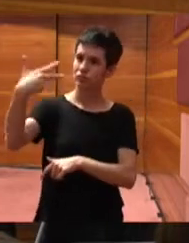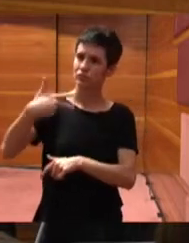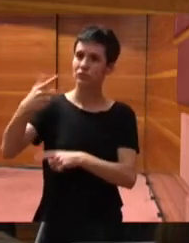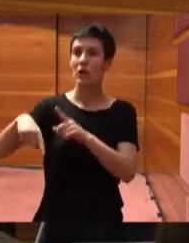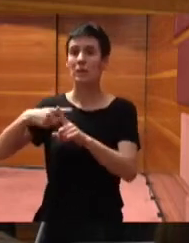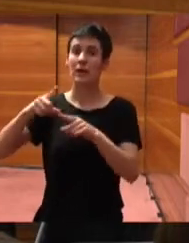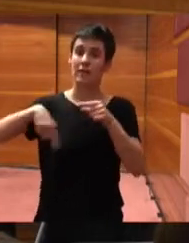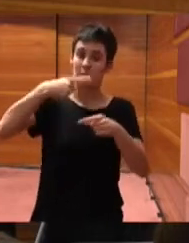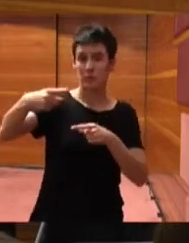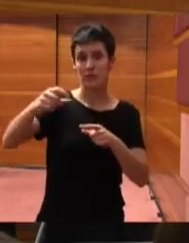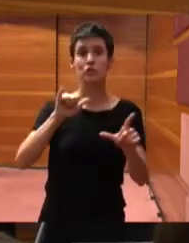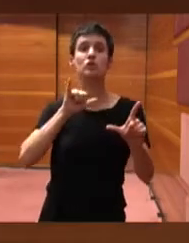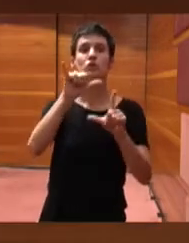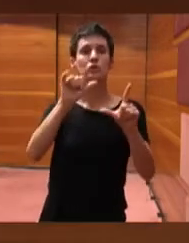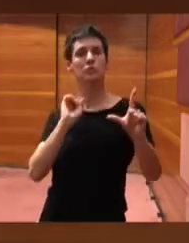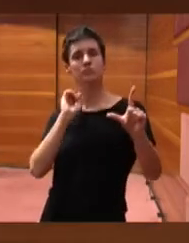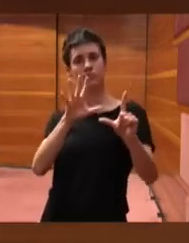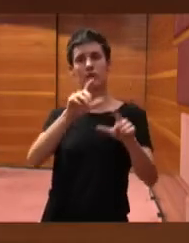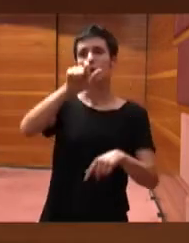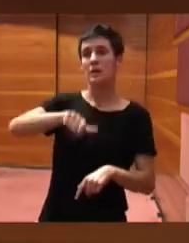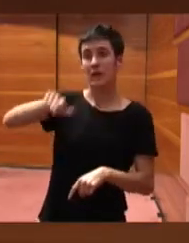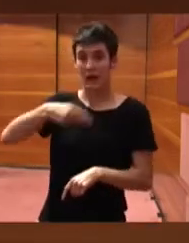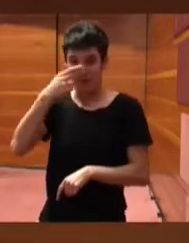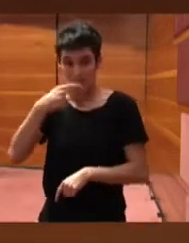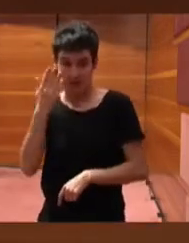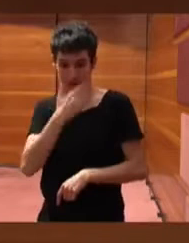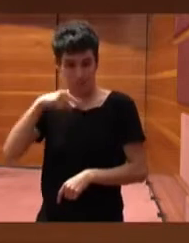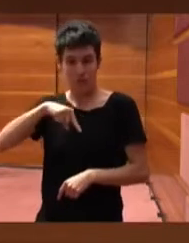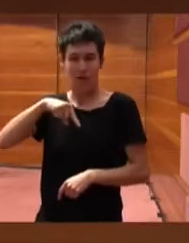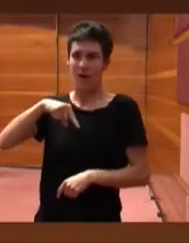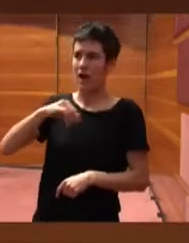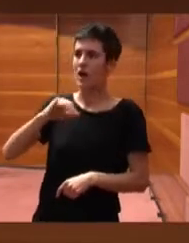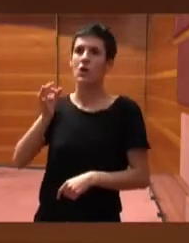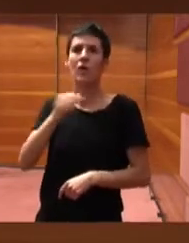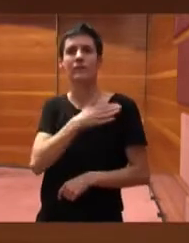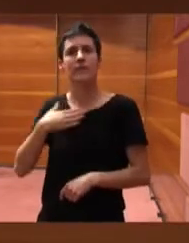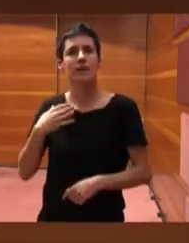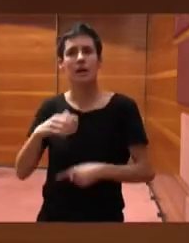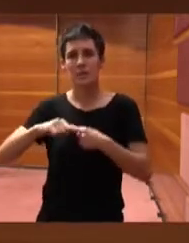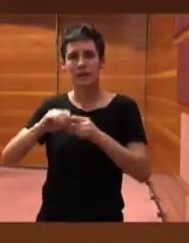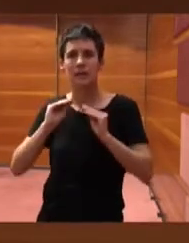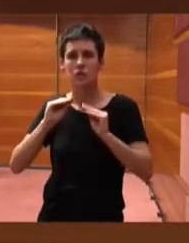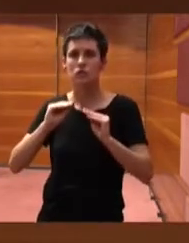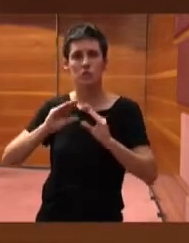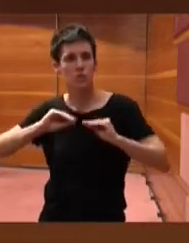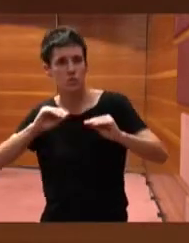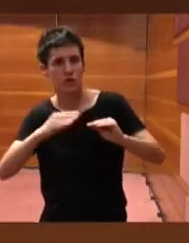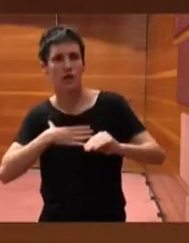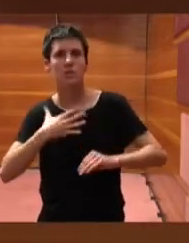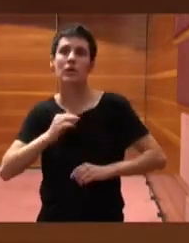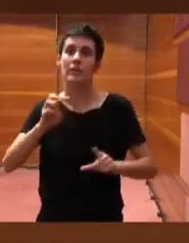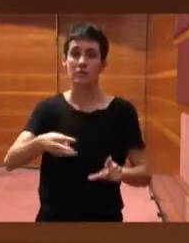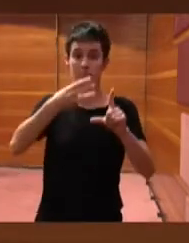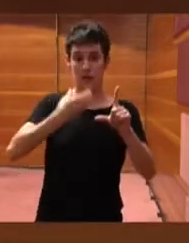después a YouTube. Las personas interesadas en la escuela o que quieran utilizar su material tienen todos los vídeos en la página web